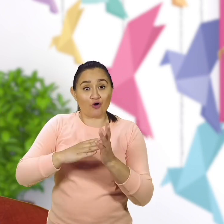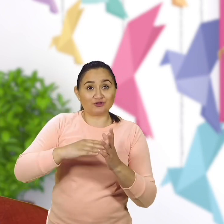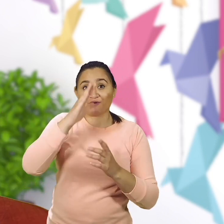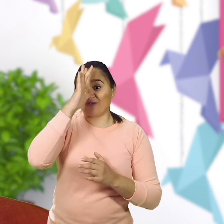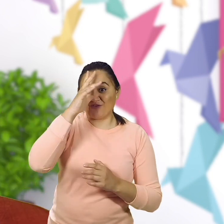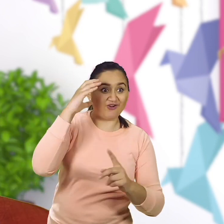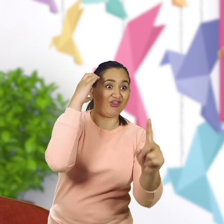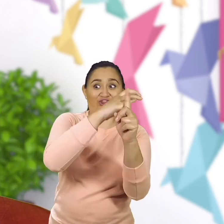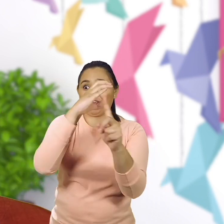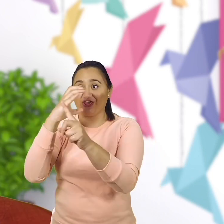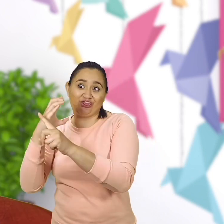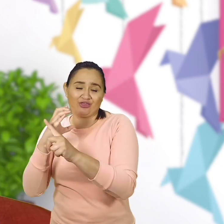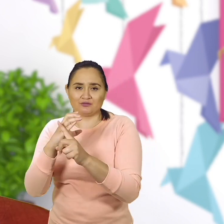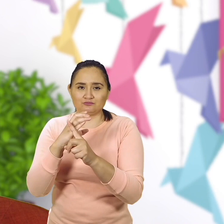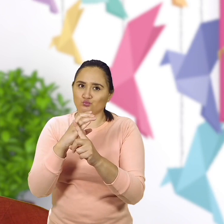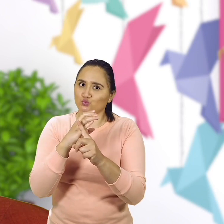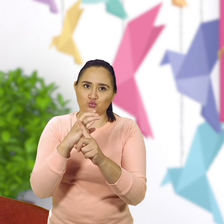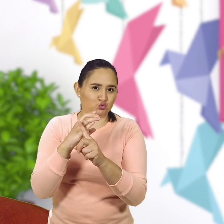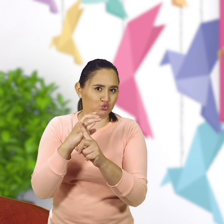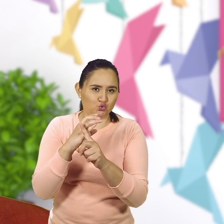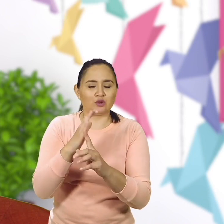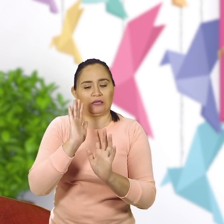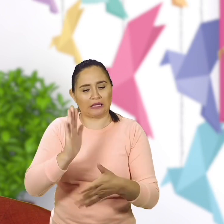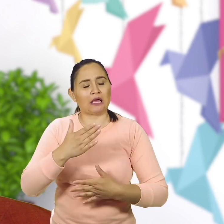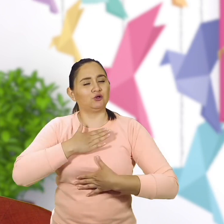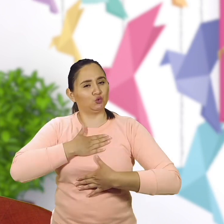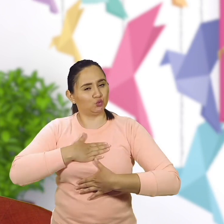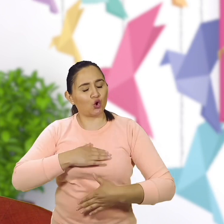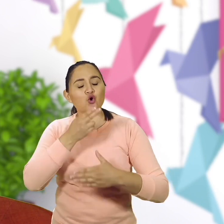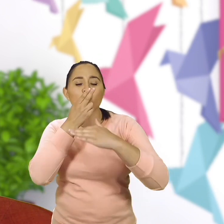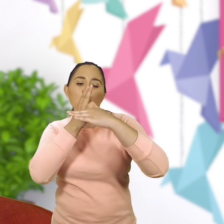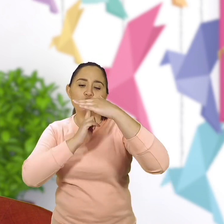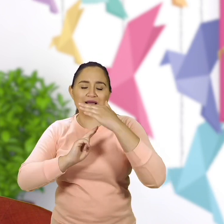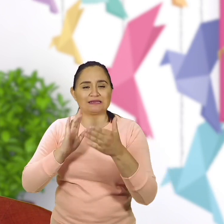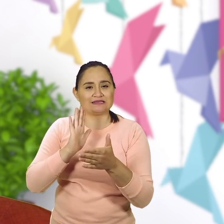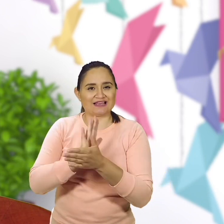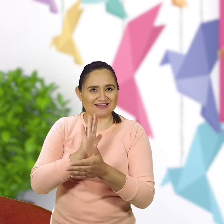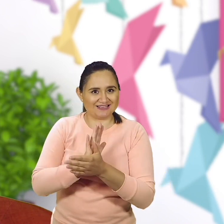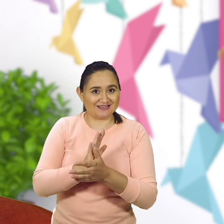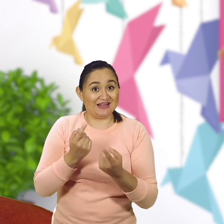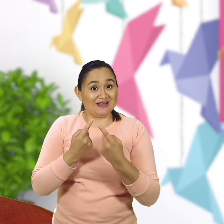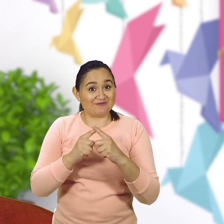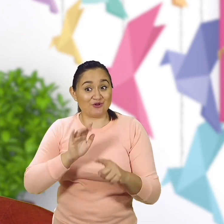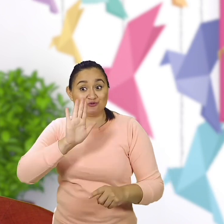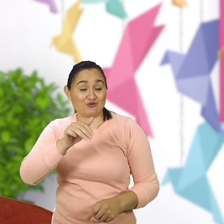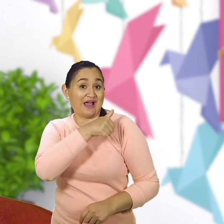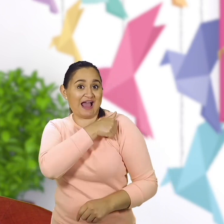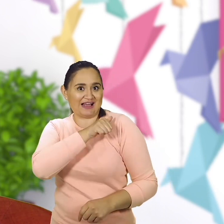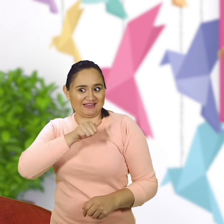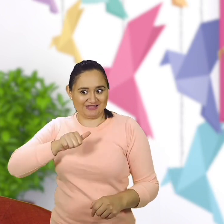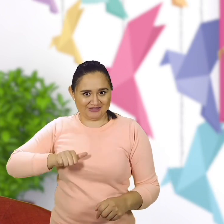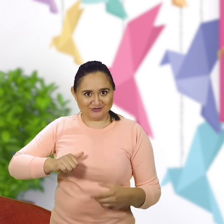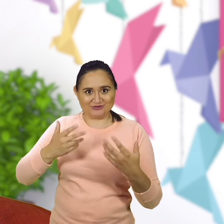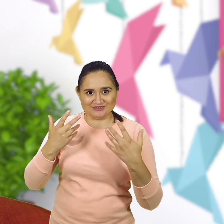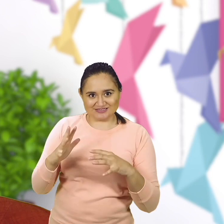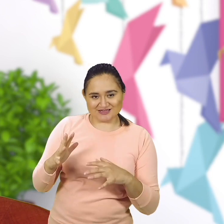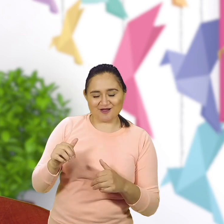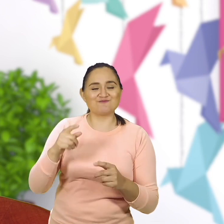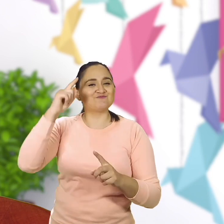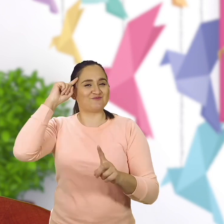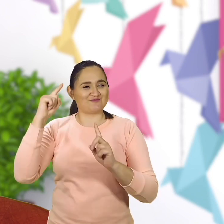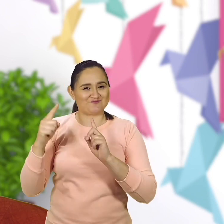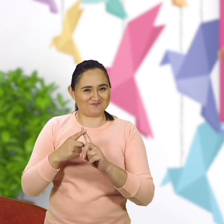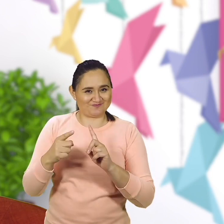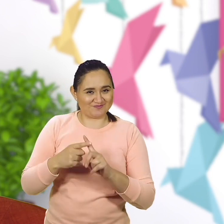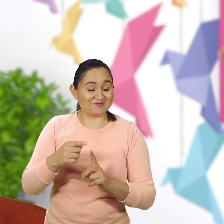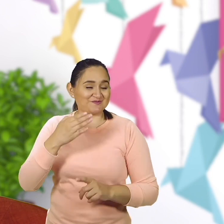y nunca más volvió a molestar a sus compañeros ni a comportarse como un sabelotodo arrogante. Pero lo mejor de todo fue que su nueva actitud agradó tanto a